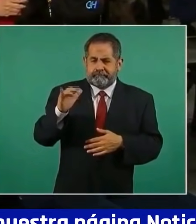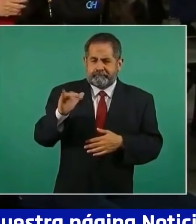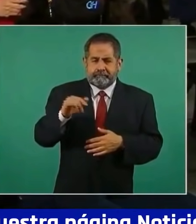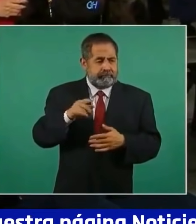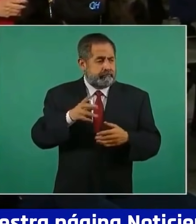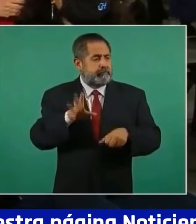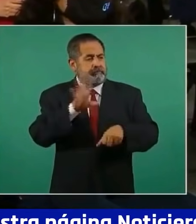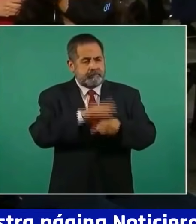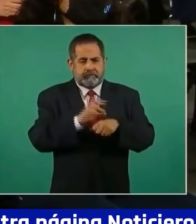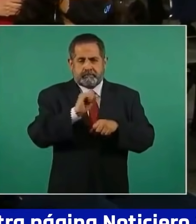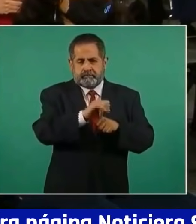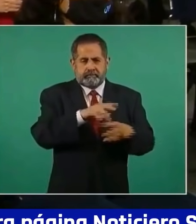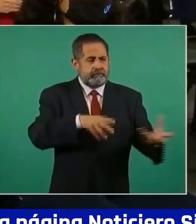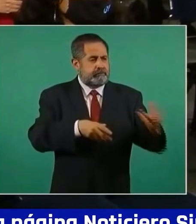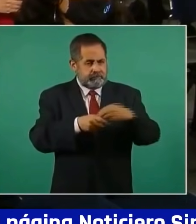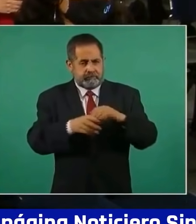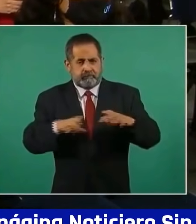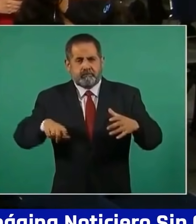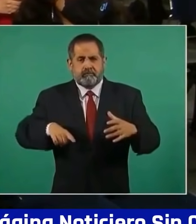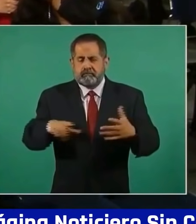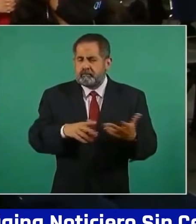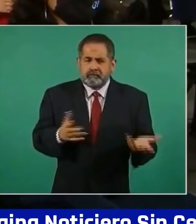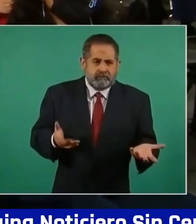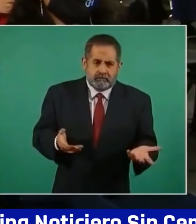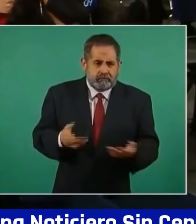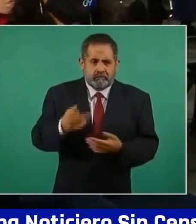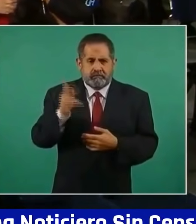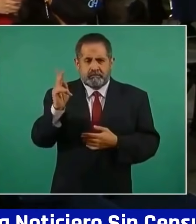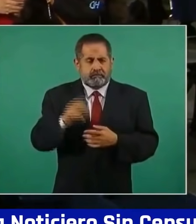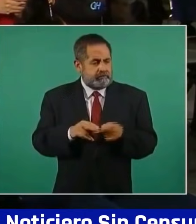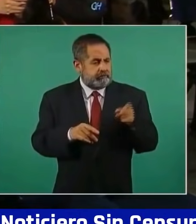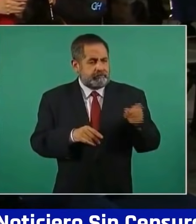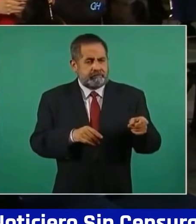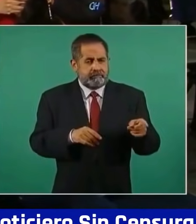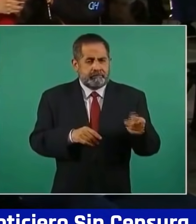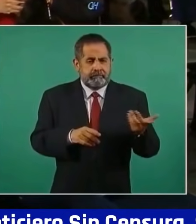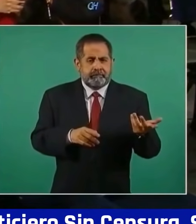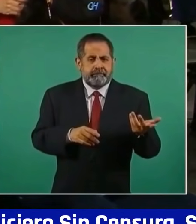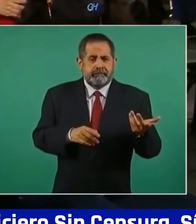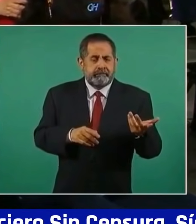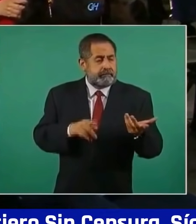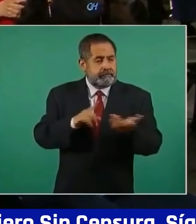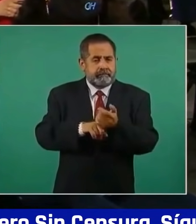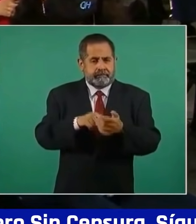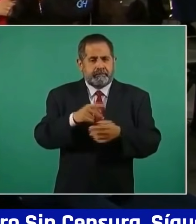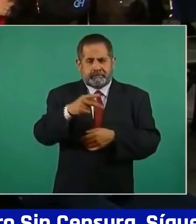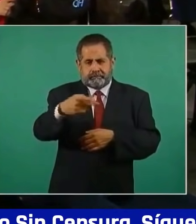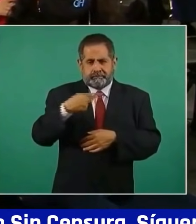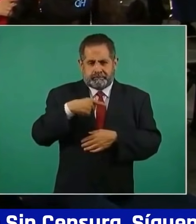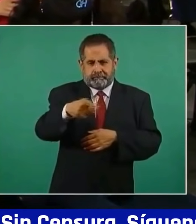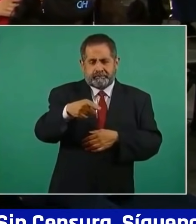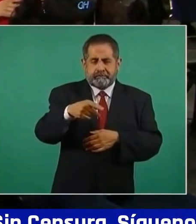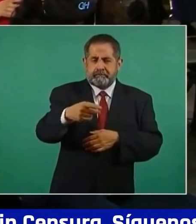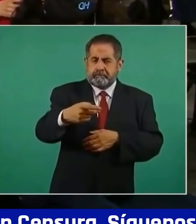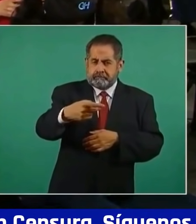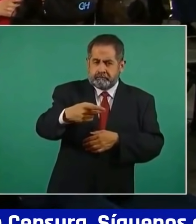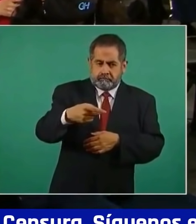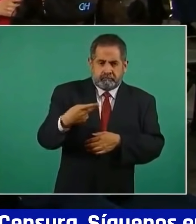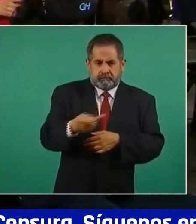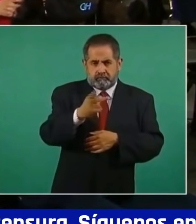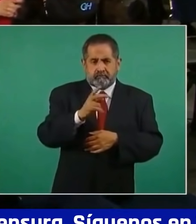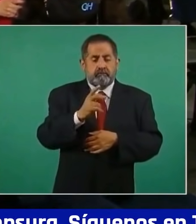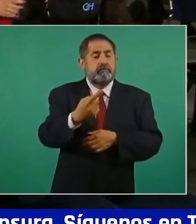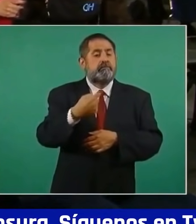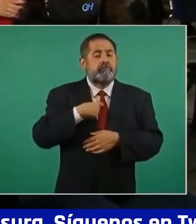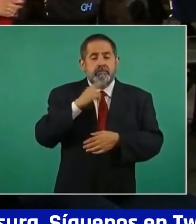estar dentro de su gobierno. Sin embargo, pues la respuesta del maestro Irazoque